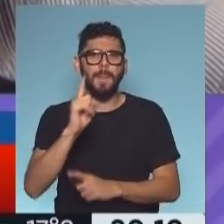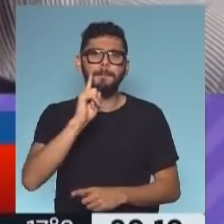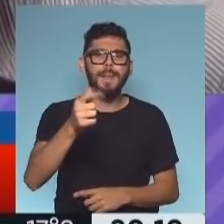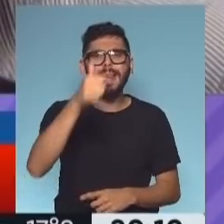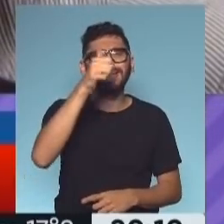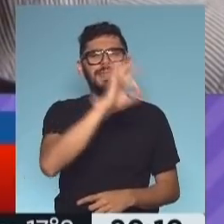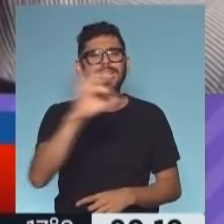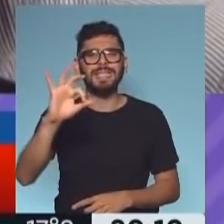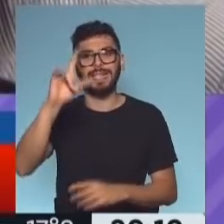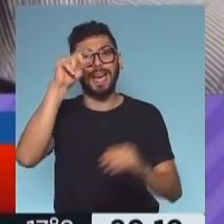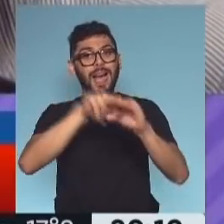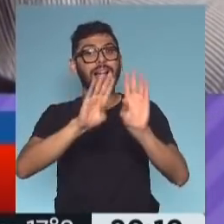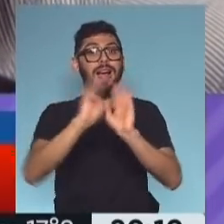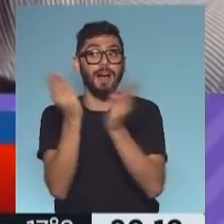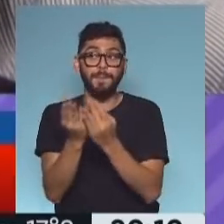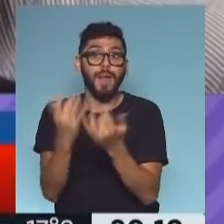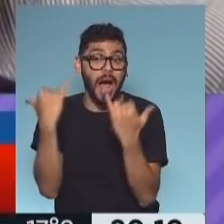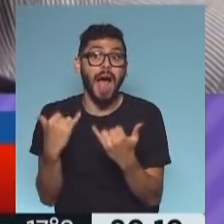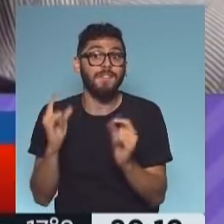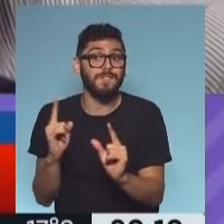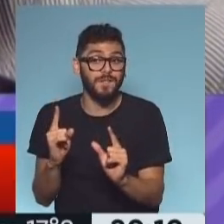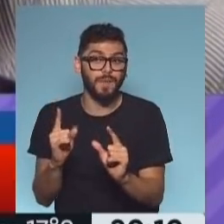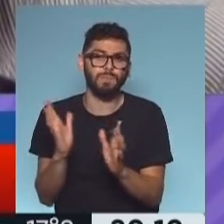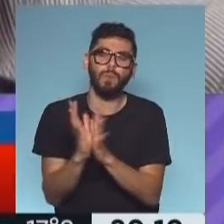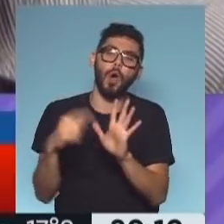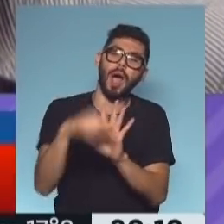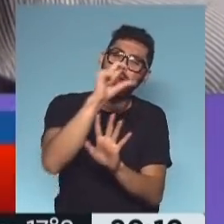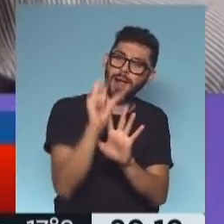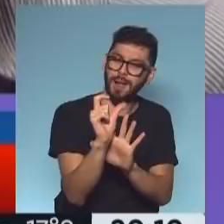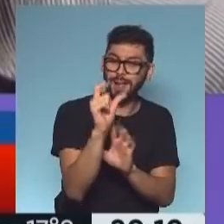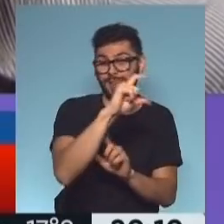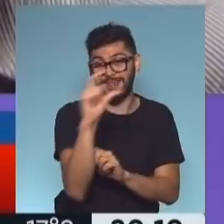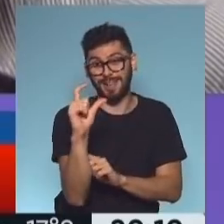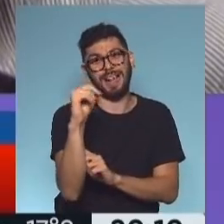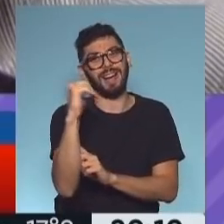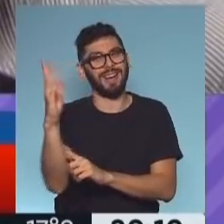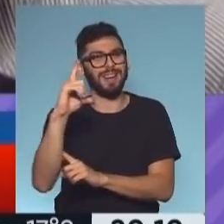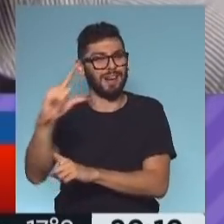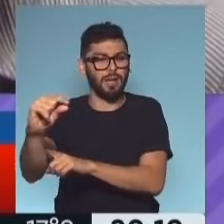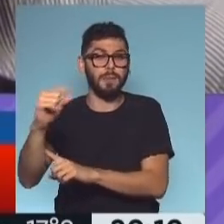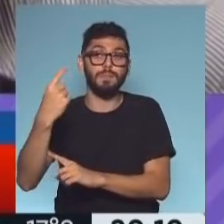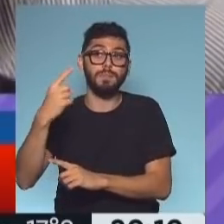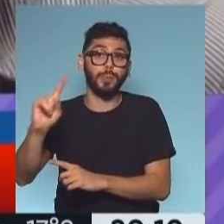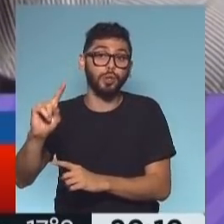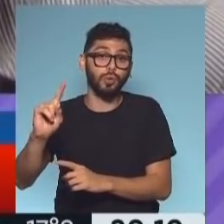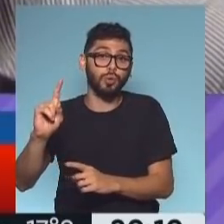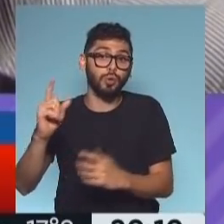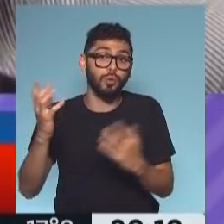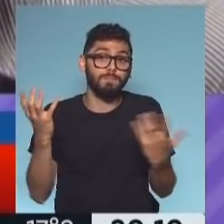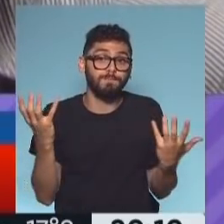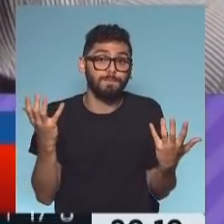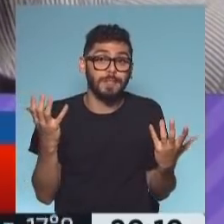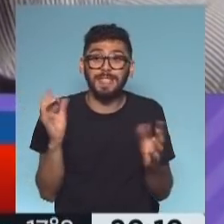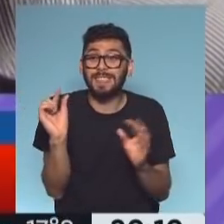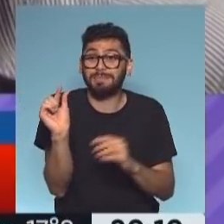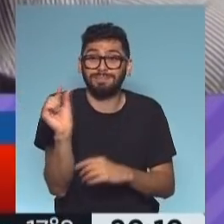1.600 camas de terapia intensiva disponibles entre el interior y el conurbano bonaerense, pero no podemos manejarnos con un